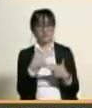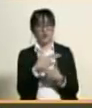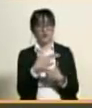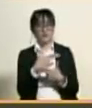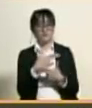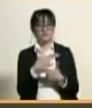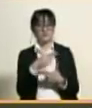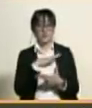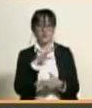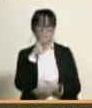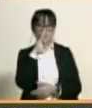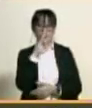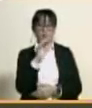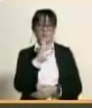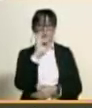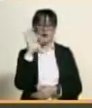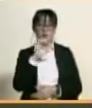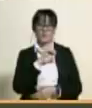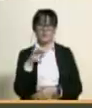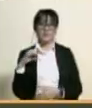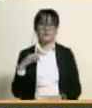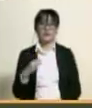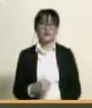parte de este banco privado.